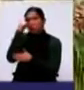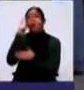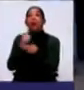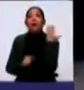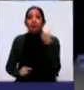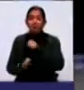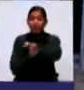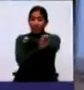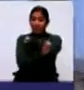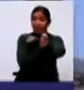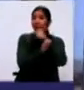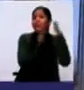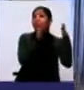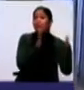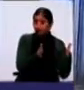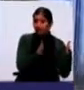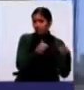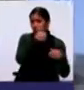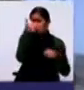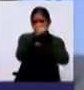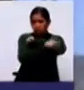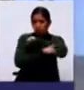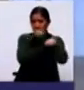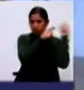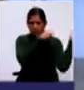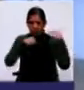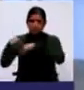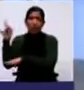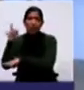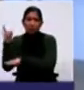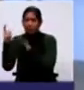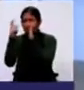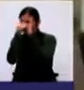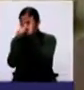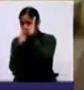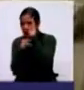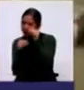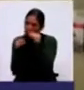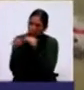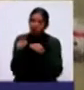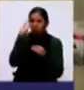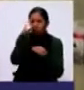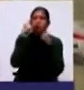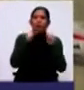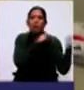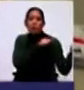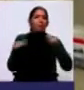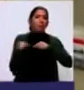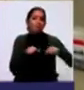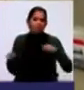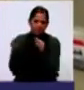de ciudadanos, de turistas que llegan desde el exterior del país. En ese sentido, mediante resolución